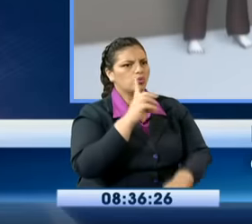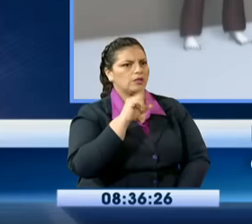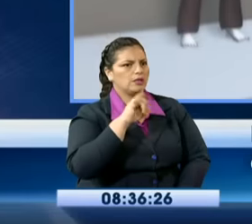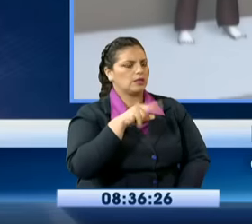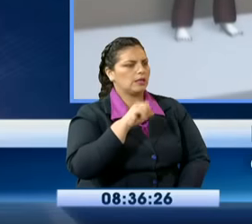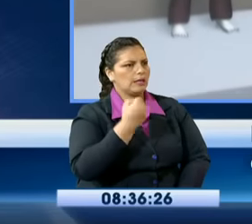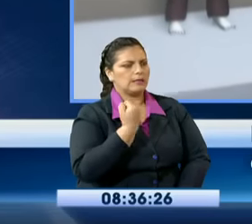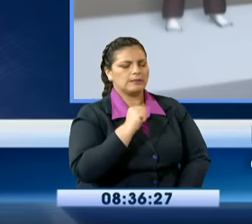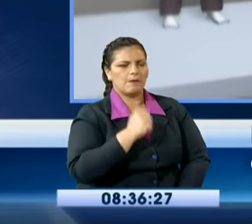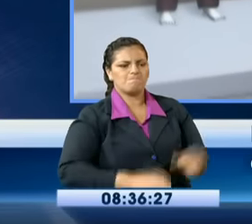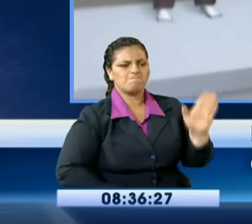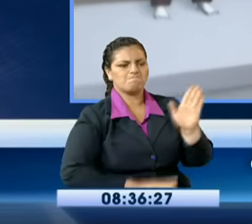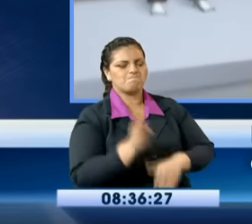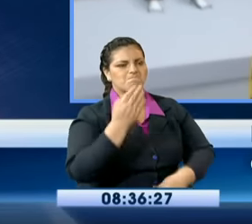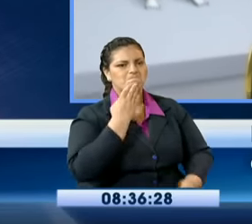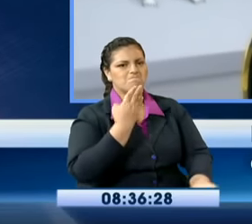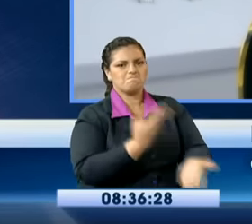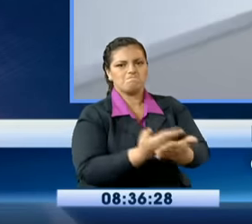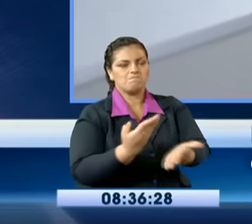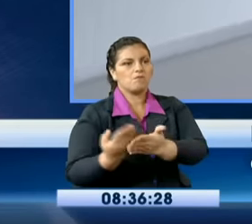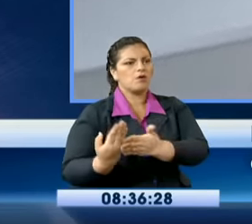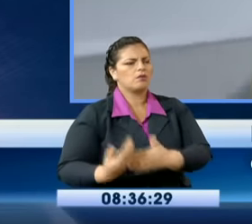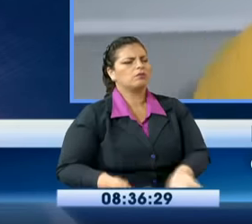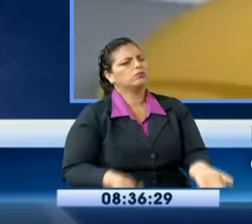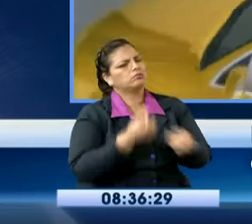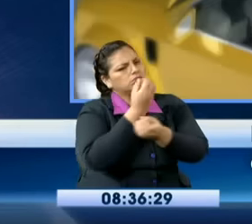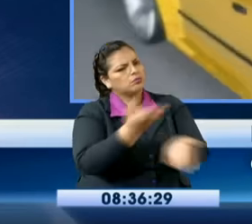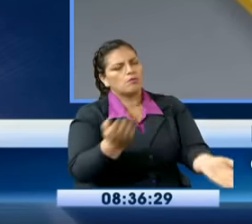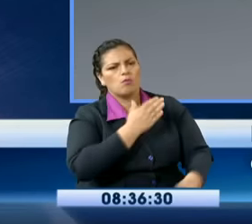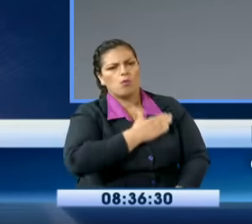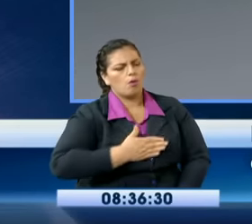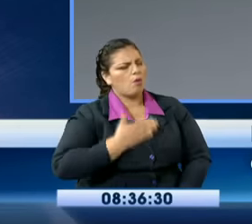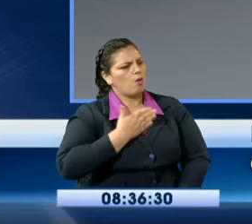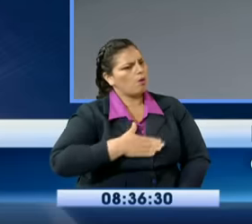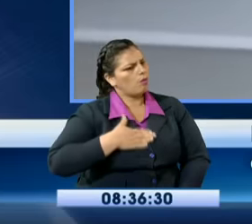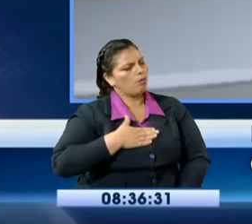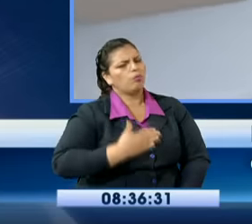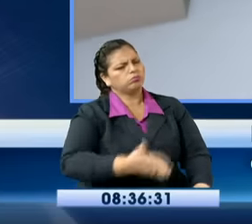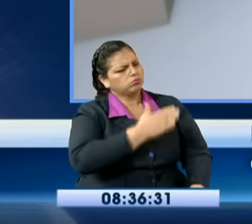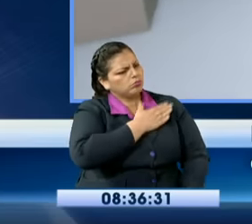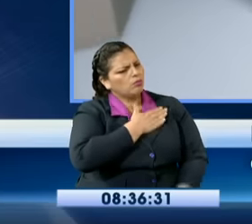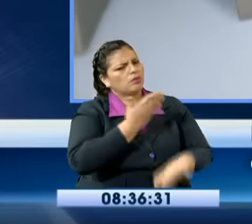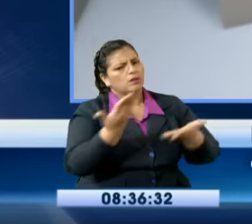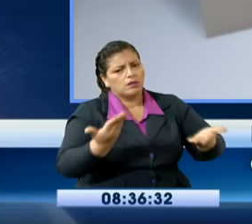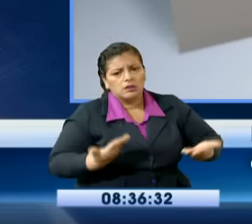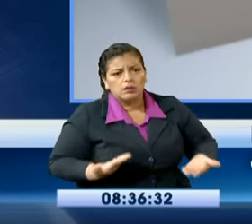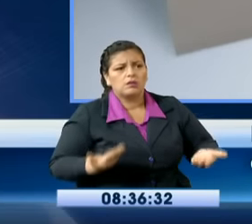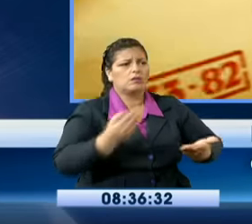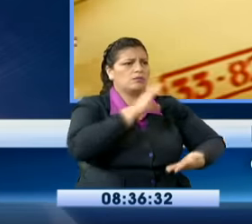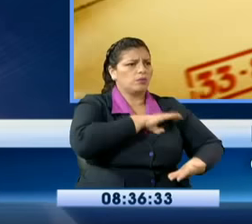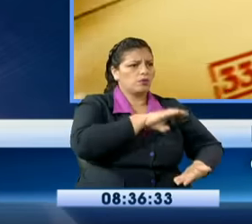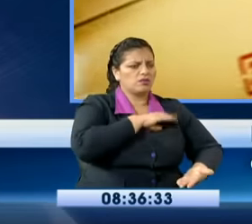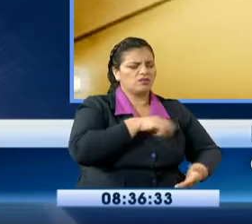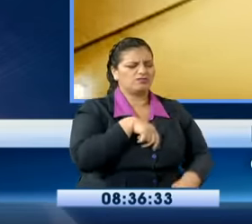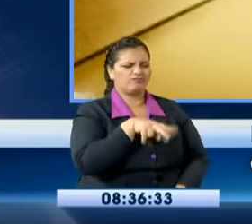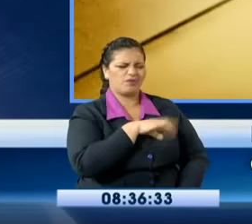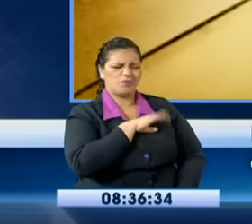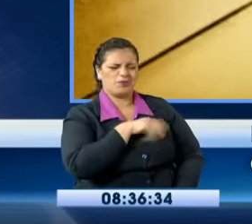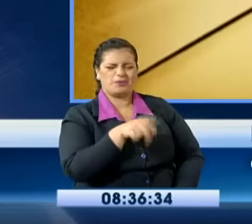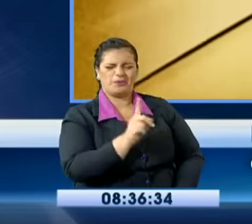finalizar justamente diciendo pues que confíen en nosotros como policía y resaltando, sobre todo, cuáles son los tres principios fundamentales de esta